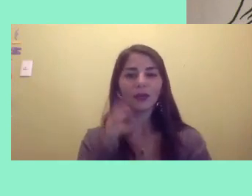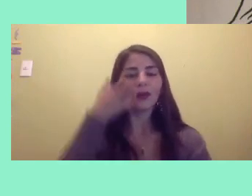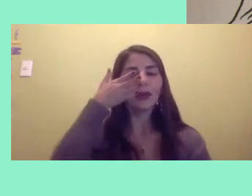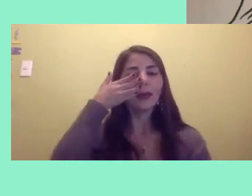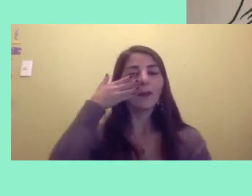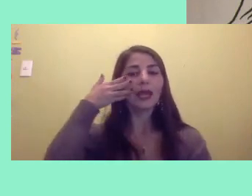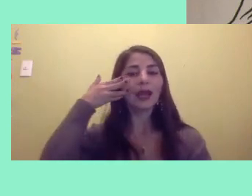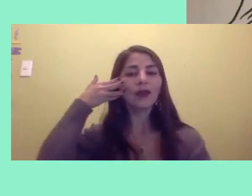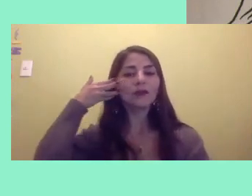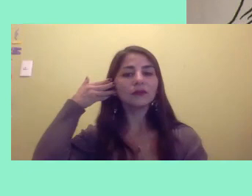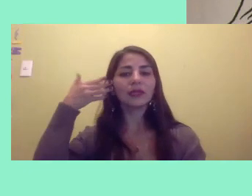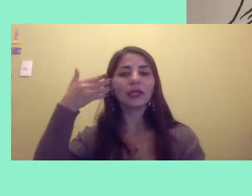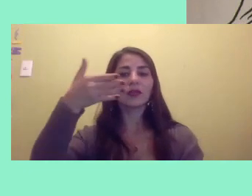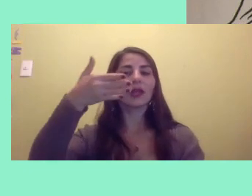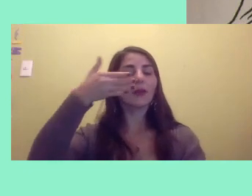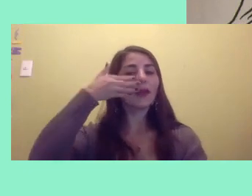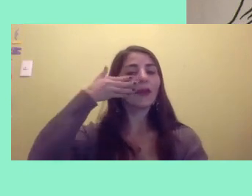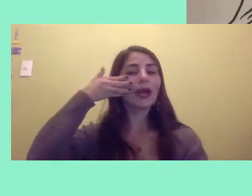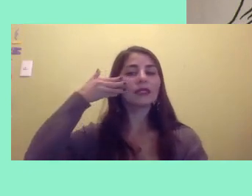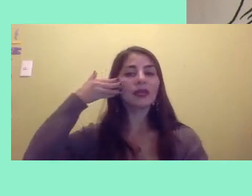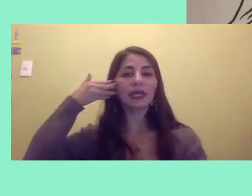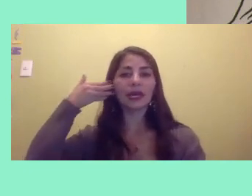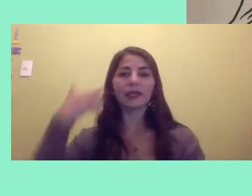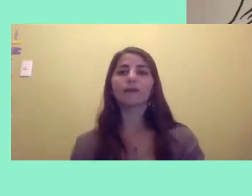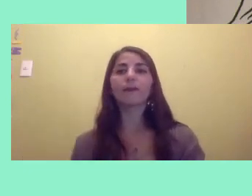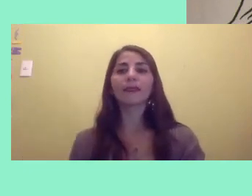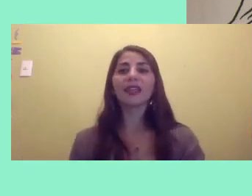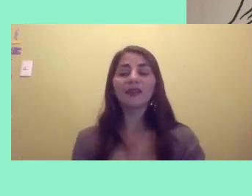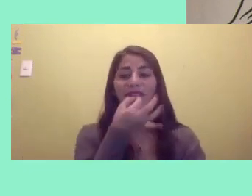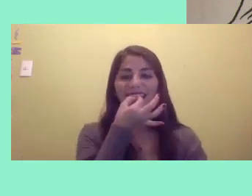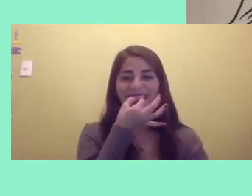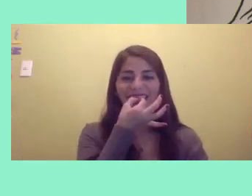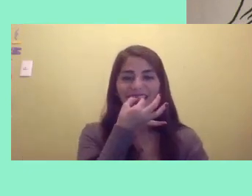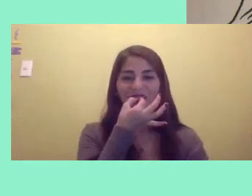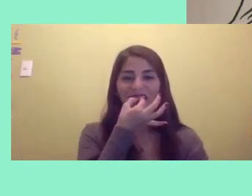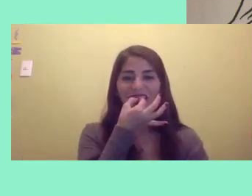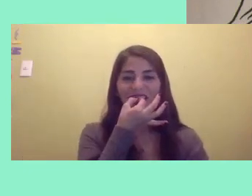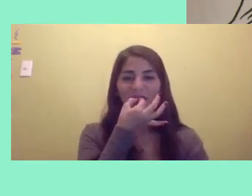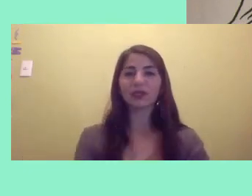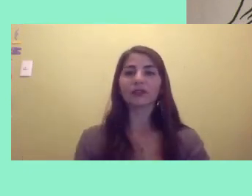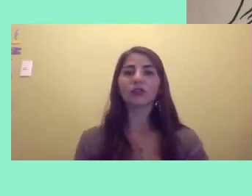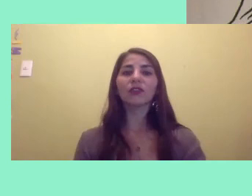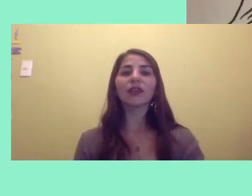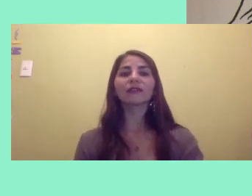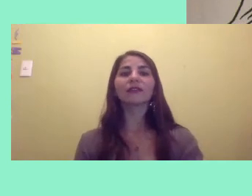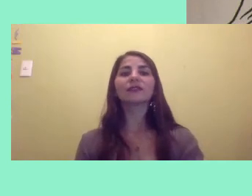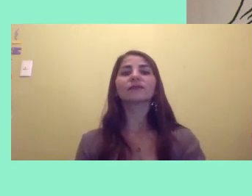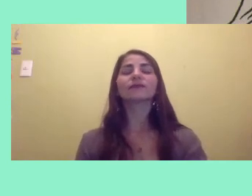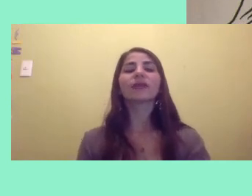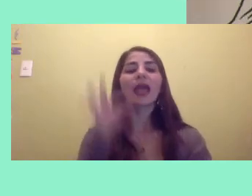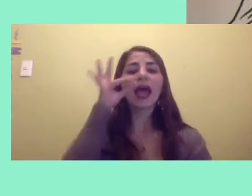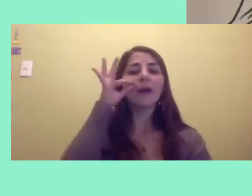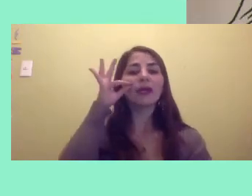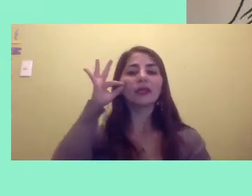es lo mismo. Blanco es con la palma hacia mi cara. Verde, como les dije, mostrando los